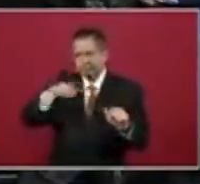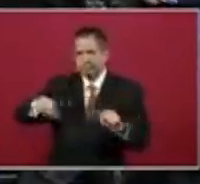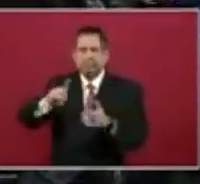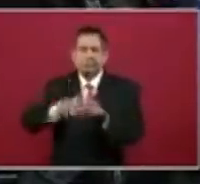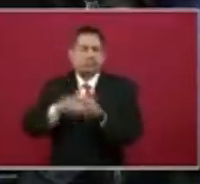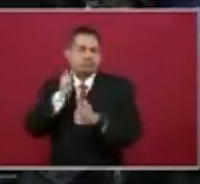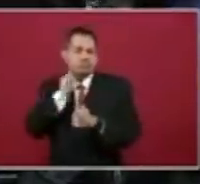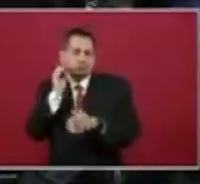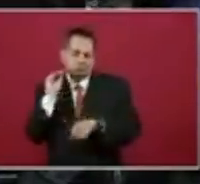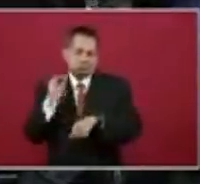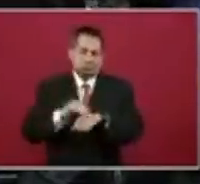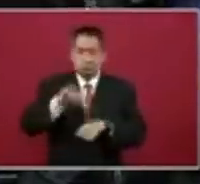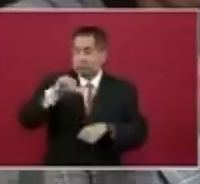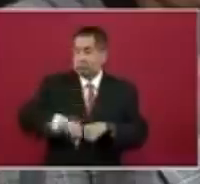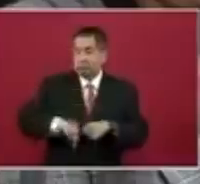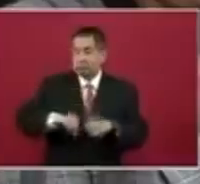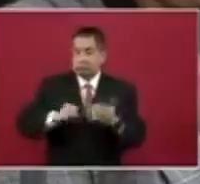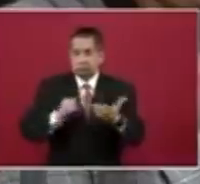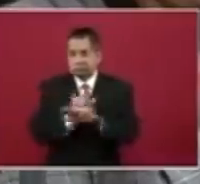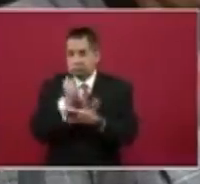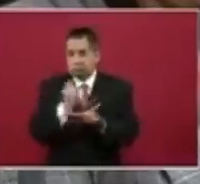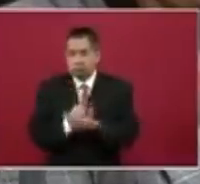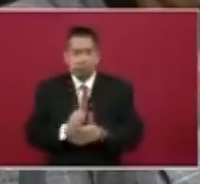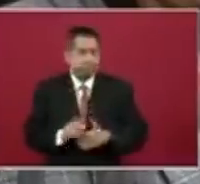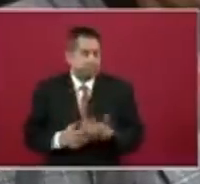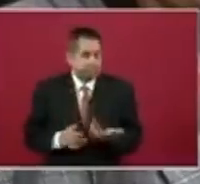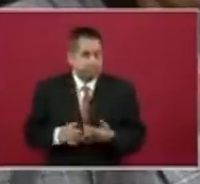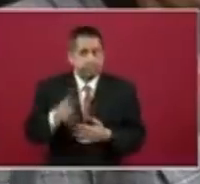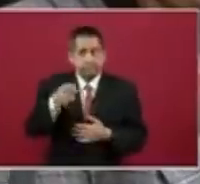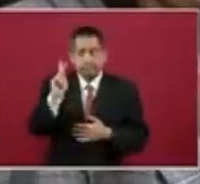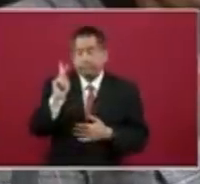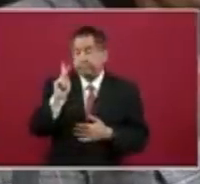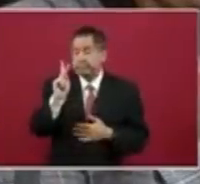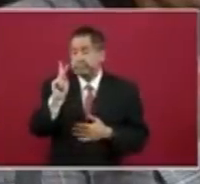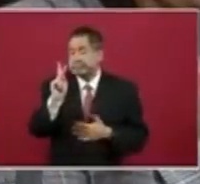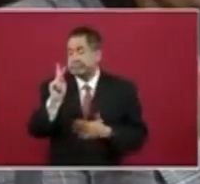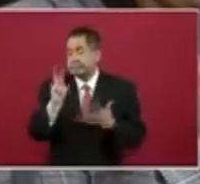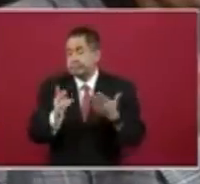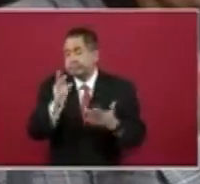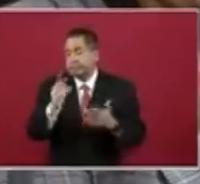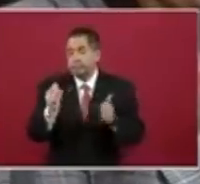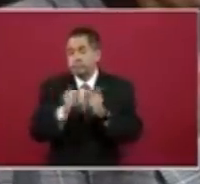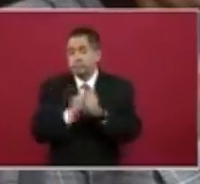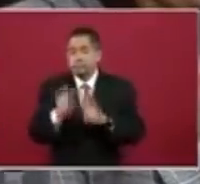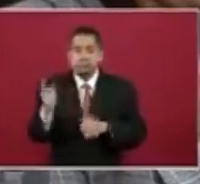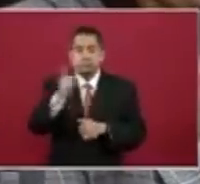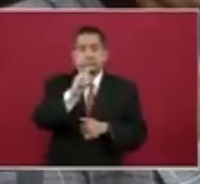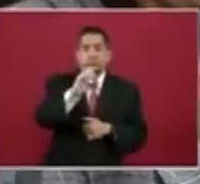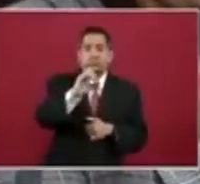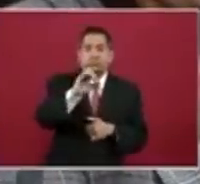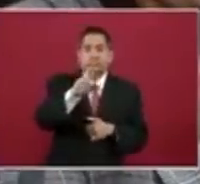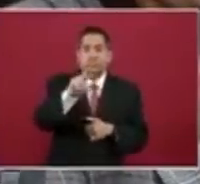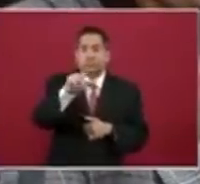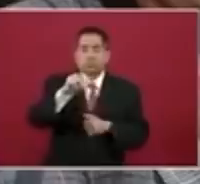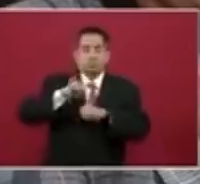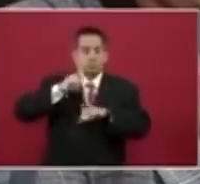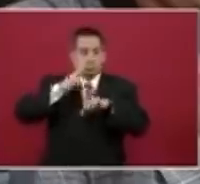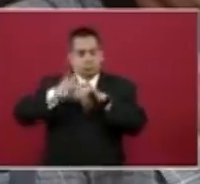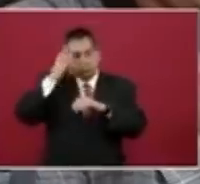la Guardia Nacional hoy mismo, siempre y cuando sea con un mando civil.